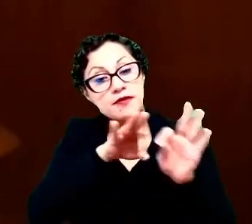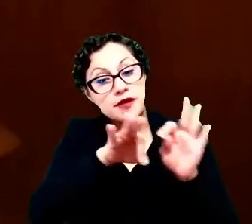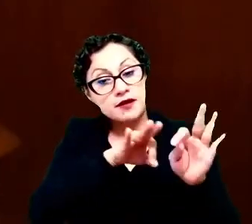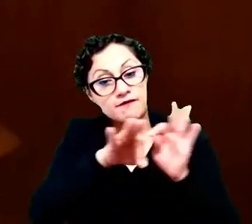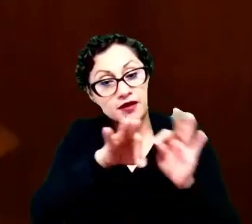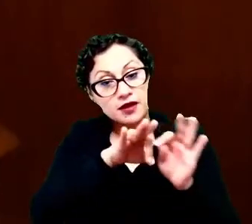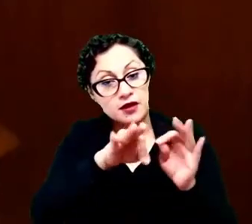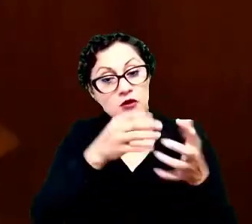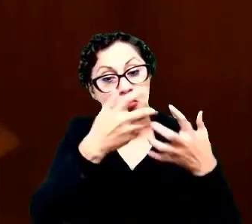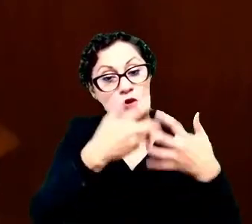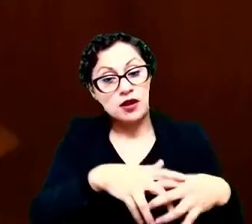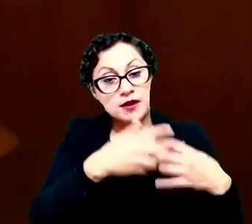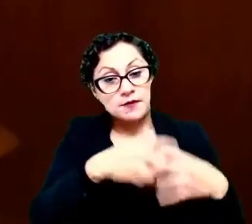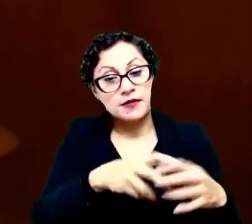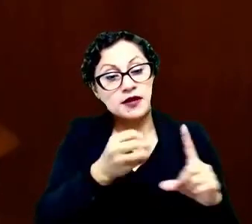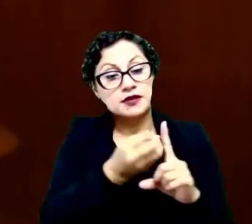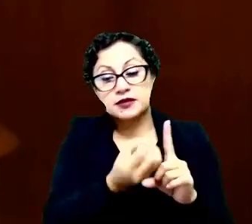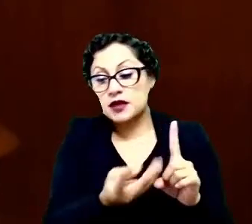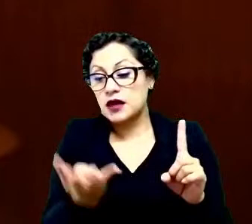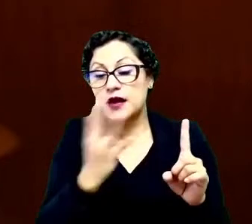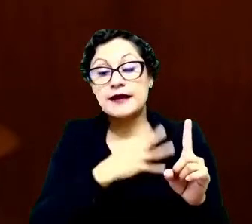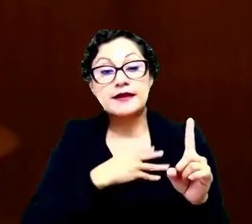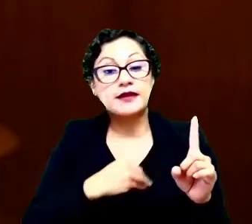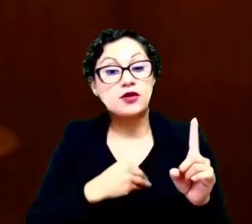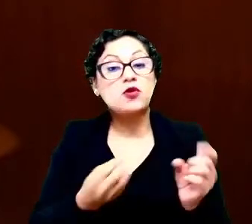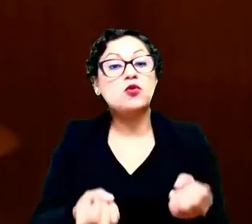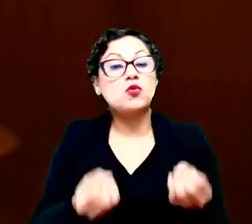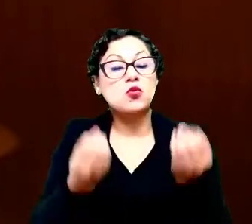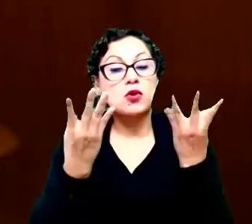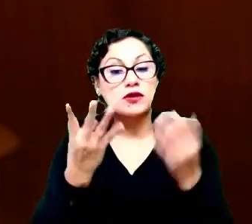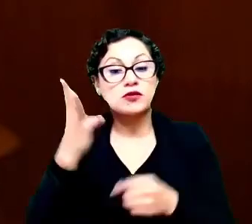son un promedio de 4 millones